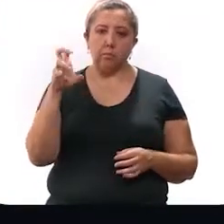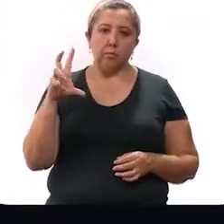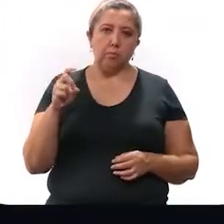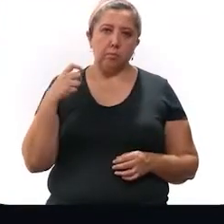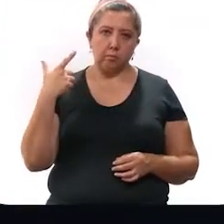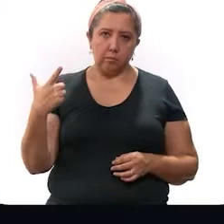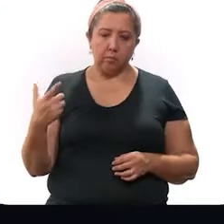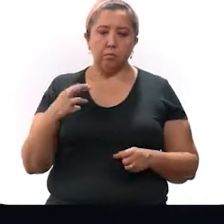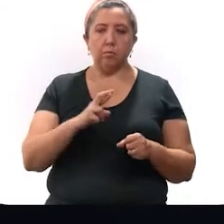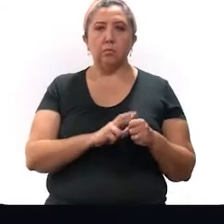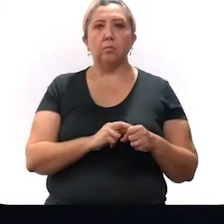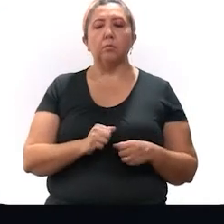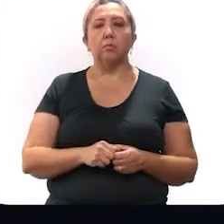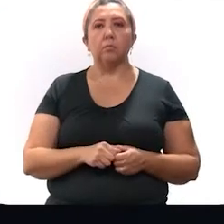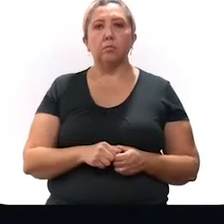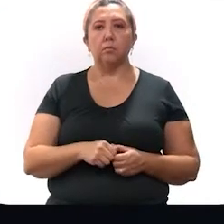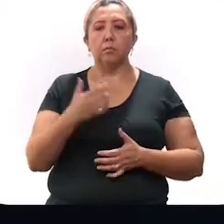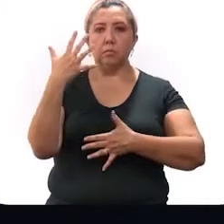10.337 en la zona sur,